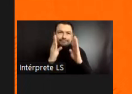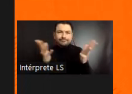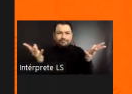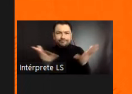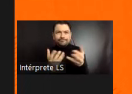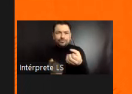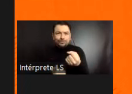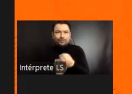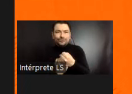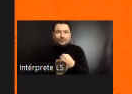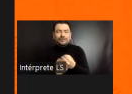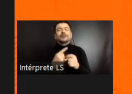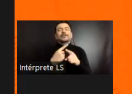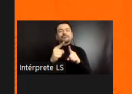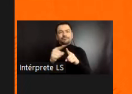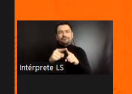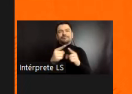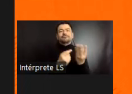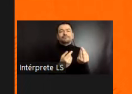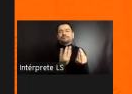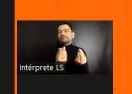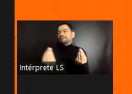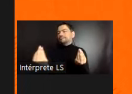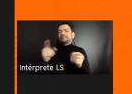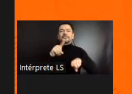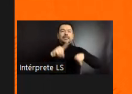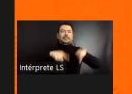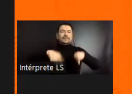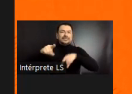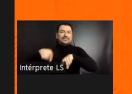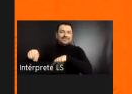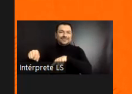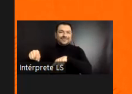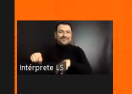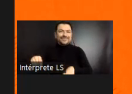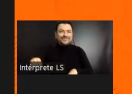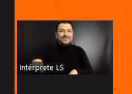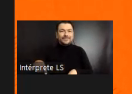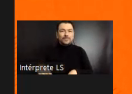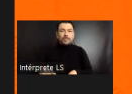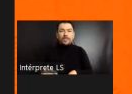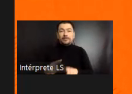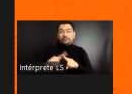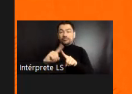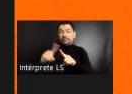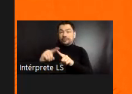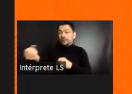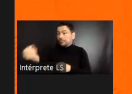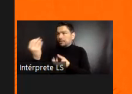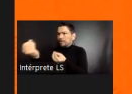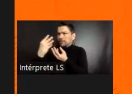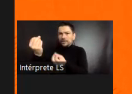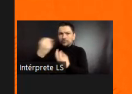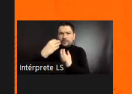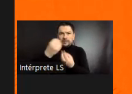los datos entonces que salen de distintos sectores y creo que estos son los temas más